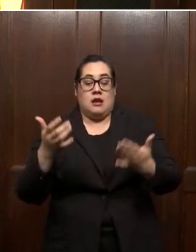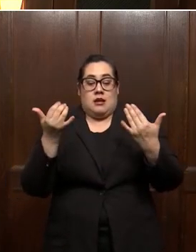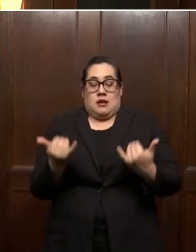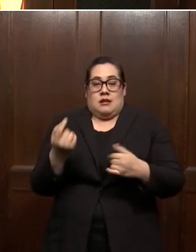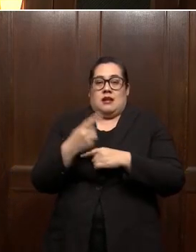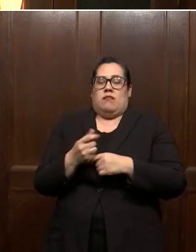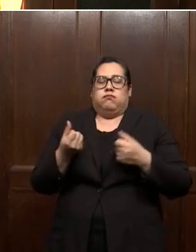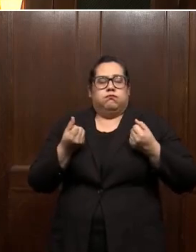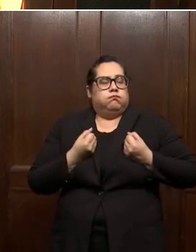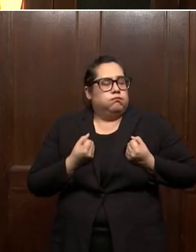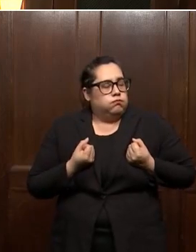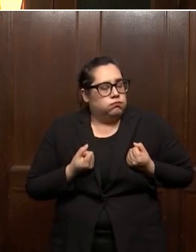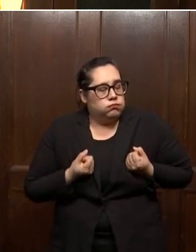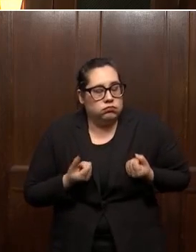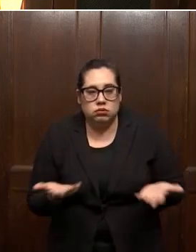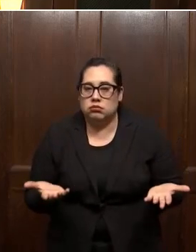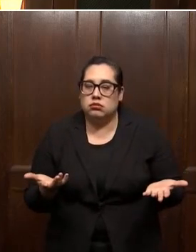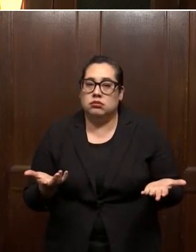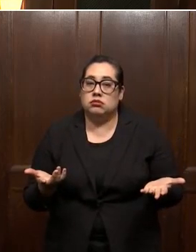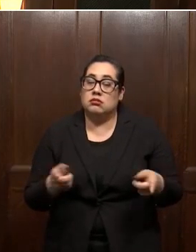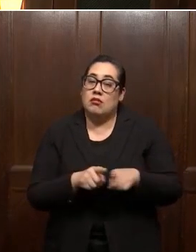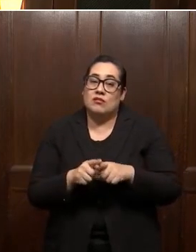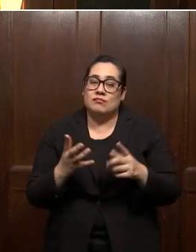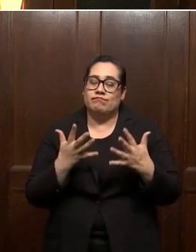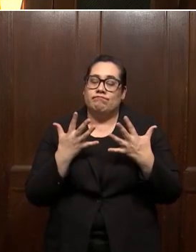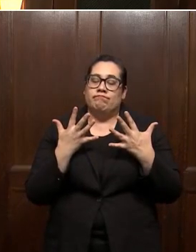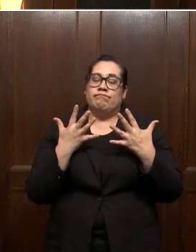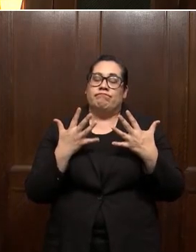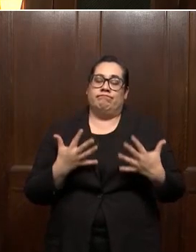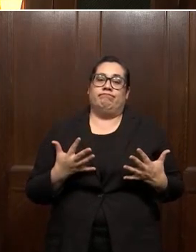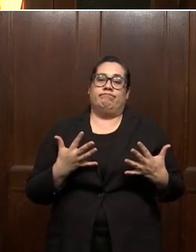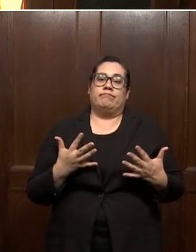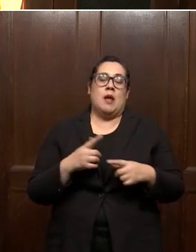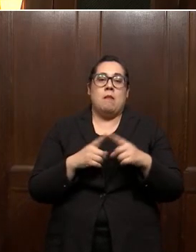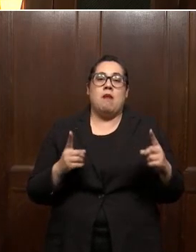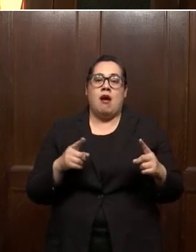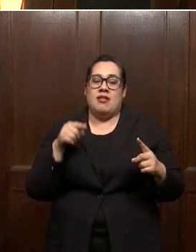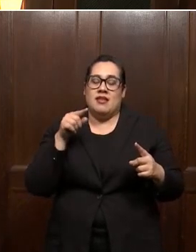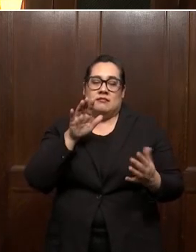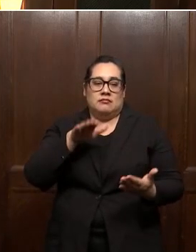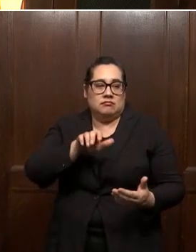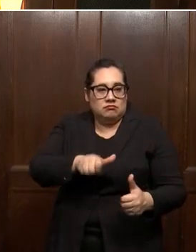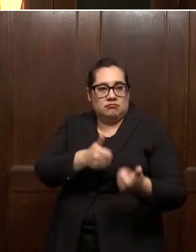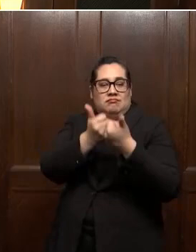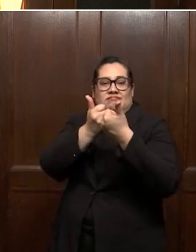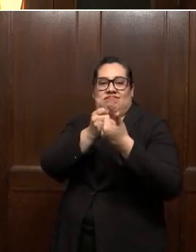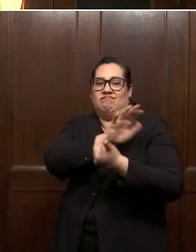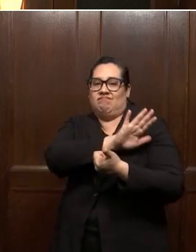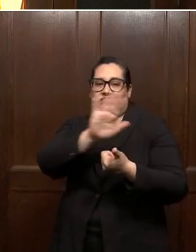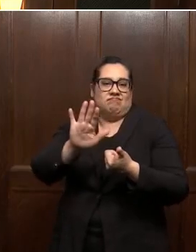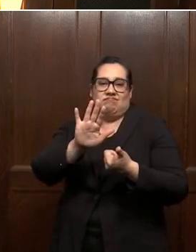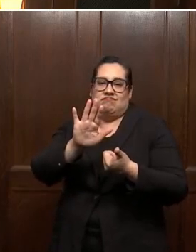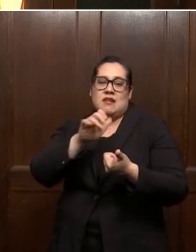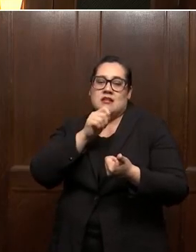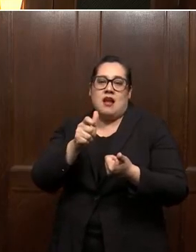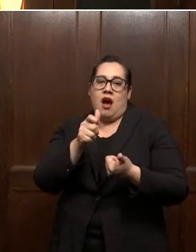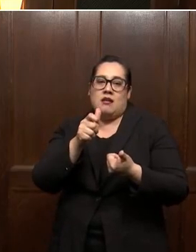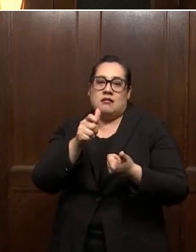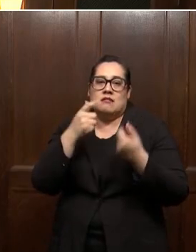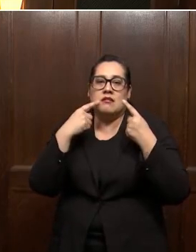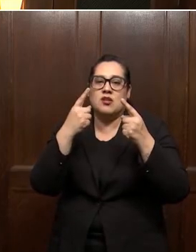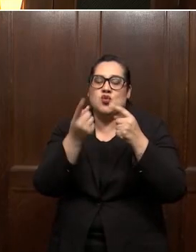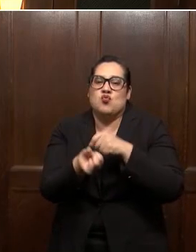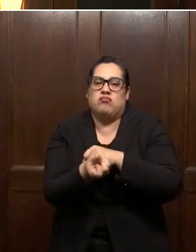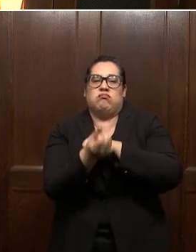estamos cansados y tristes, pero este desafío no ha logrado quebrar nuestro